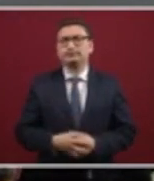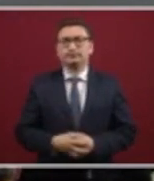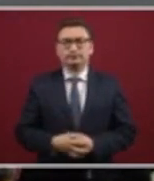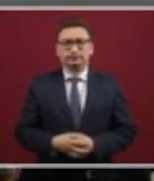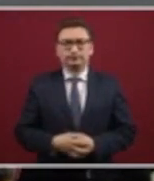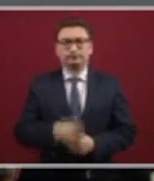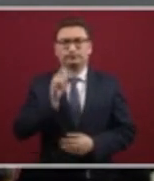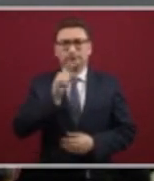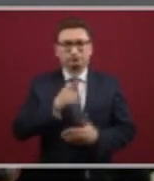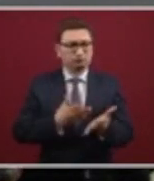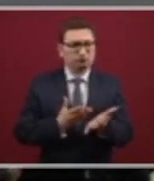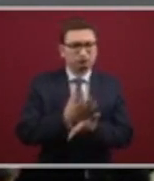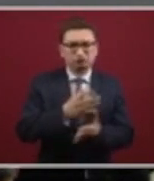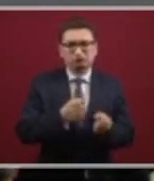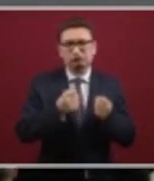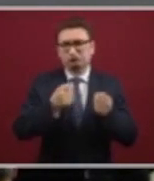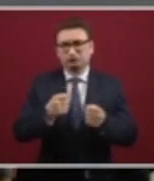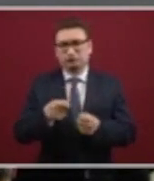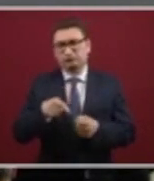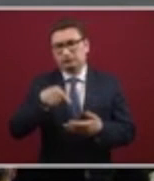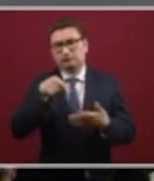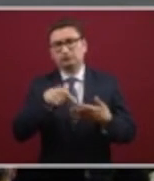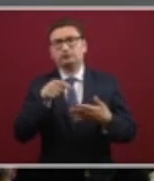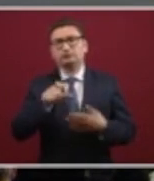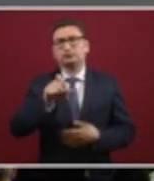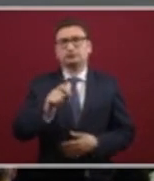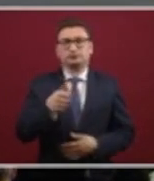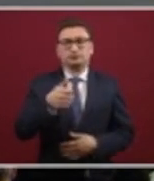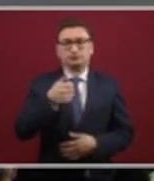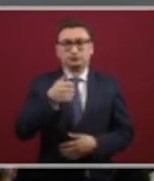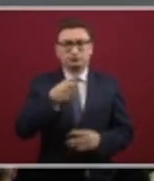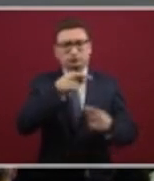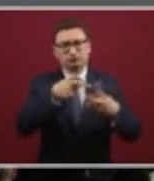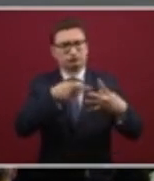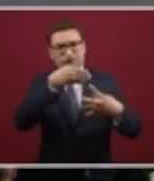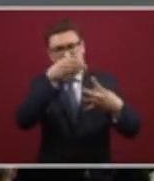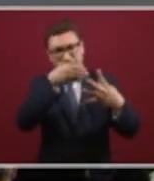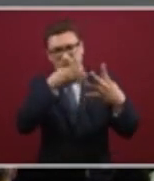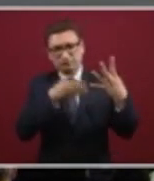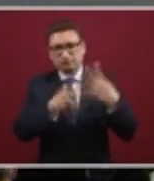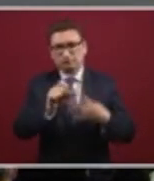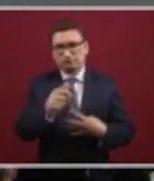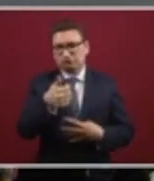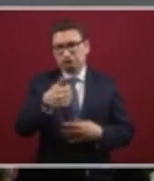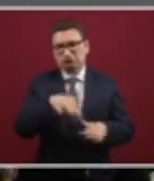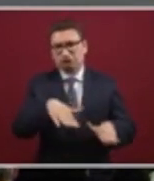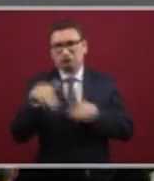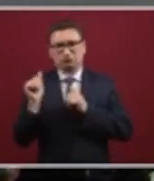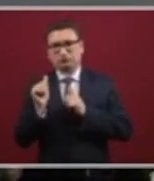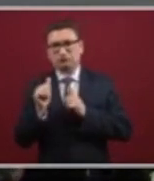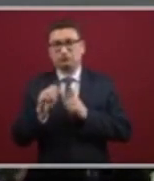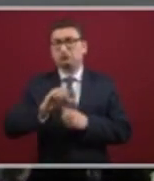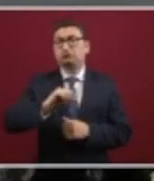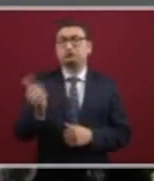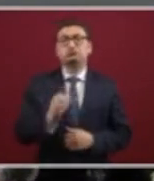de uso de fuerza, en lo particular, 26 abstenciones, en el resto,